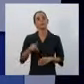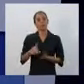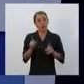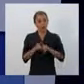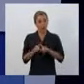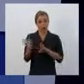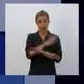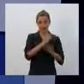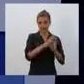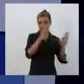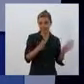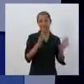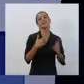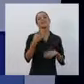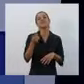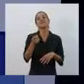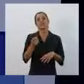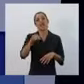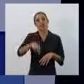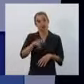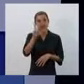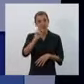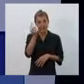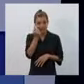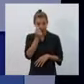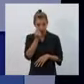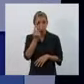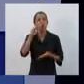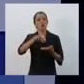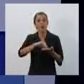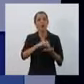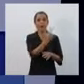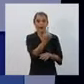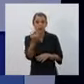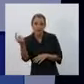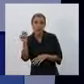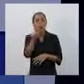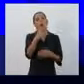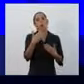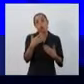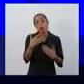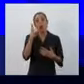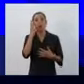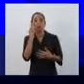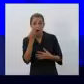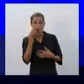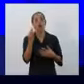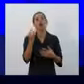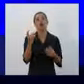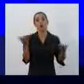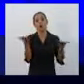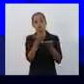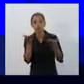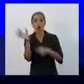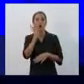candidato tendrá 30 segundos más para ampliar conceptos o generar un intercambio de ideas con otro candidato y en este caso el que